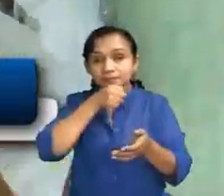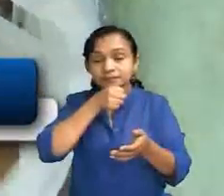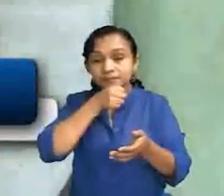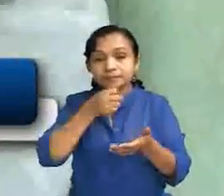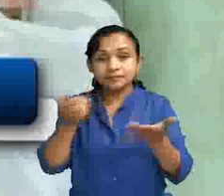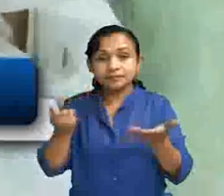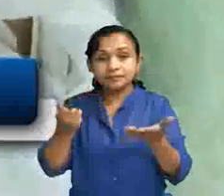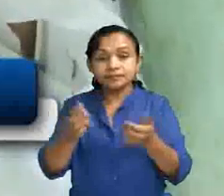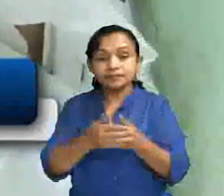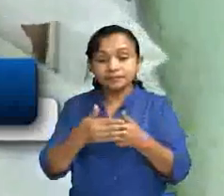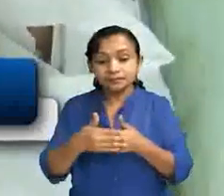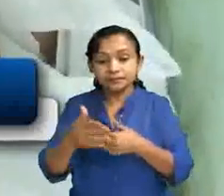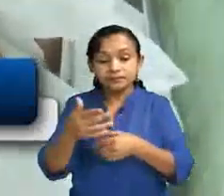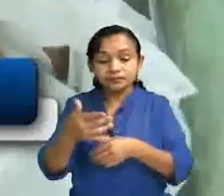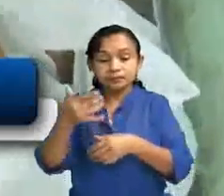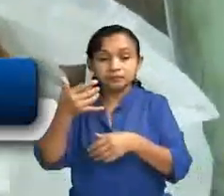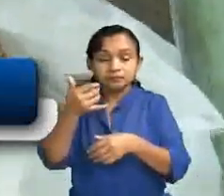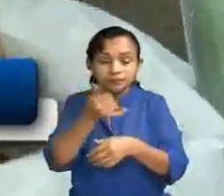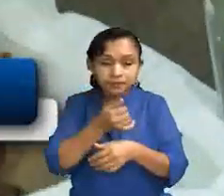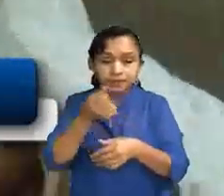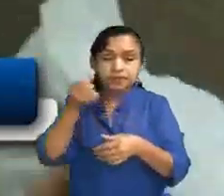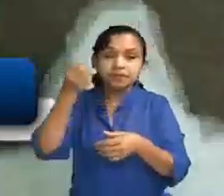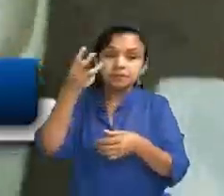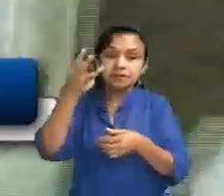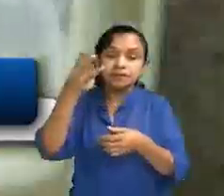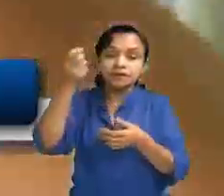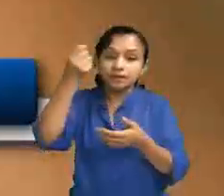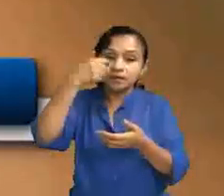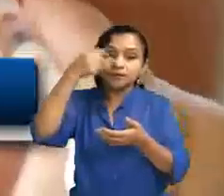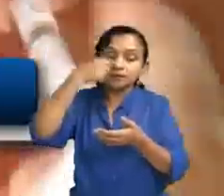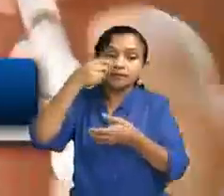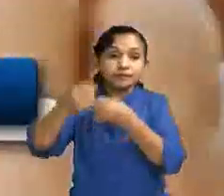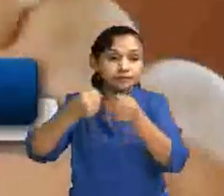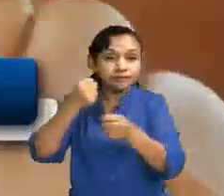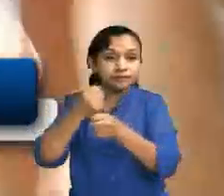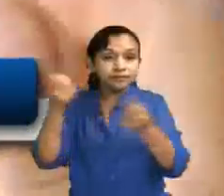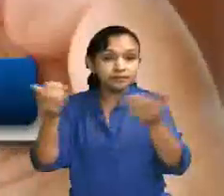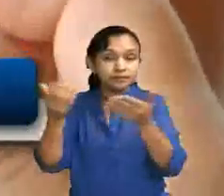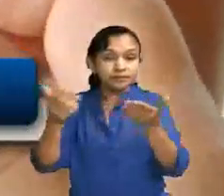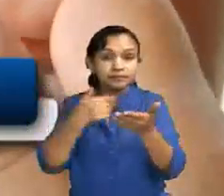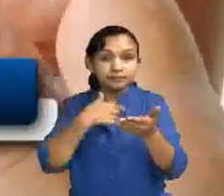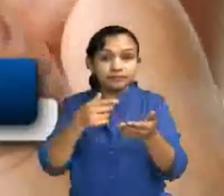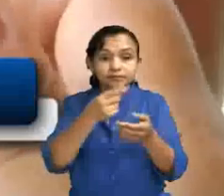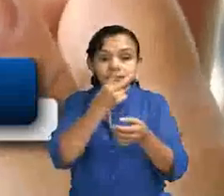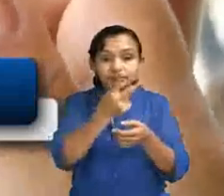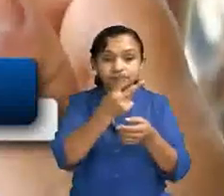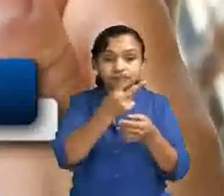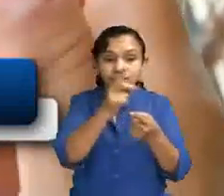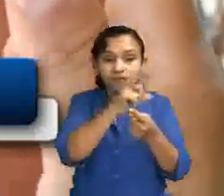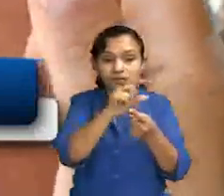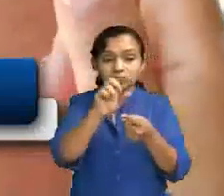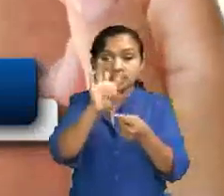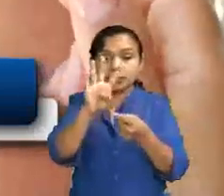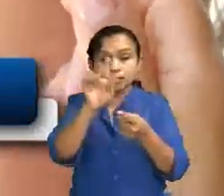padre, cuando al niño se le aplican estas 3 vacunas en el año? Que usted ya decía que a los 2, a los 4